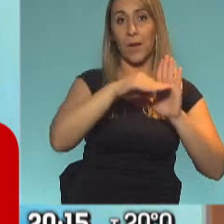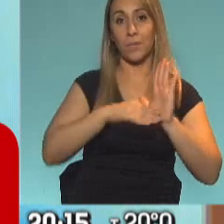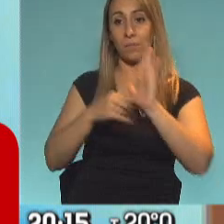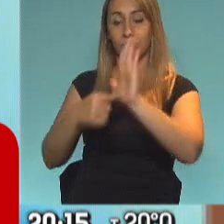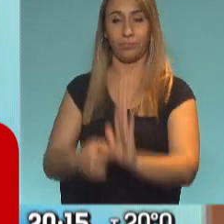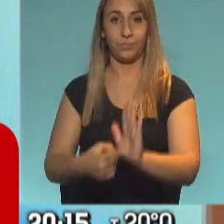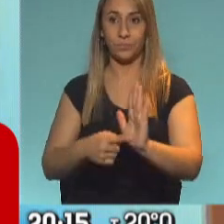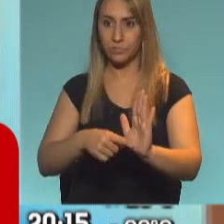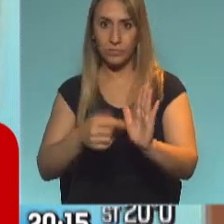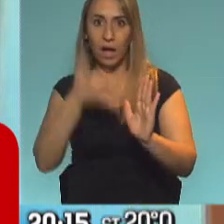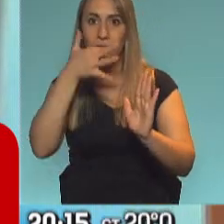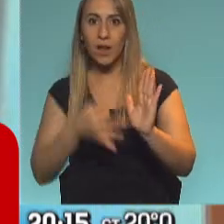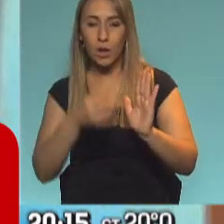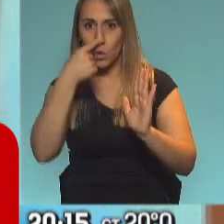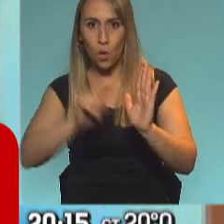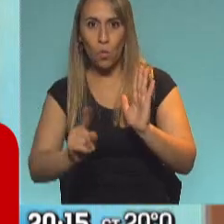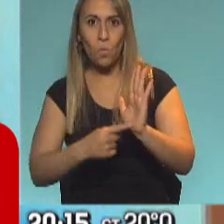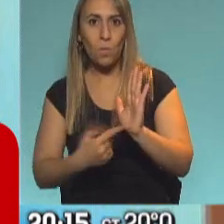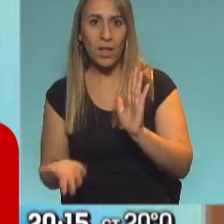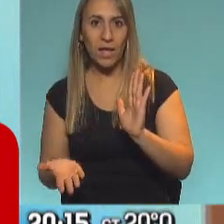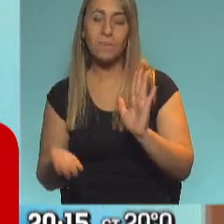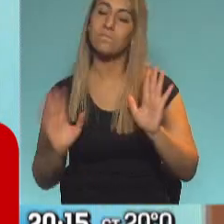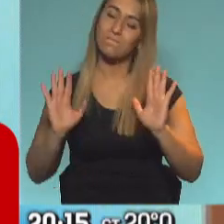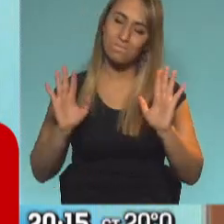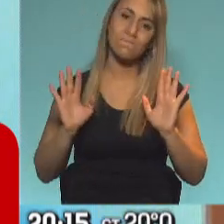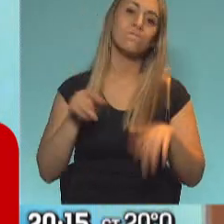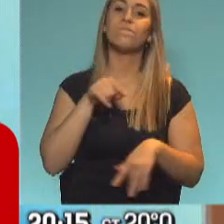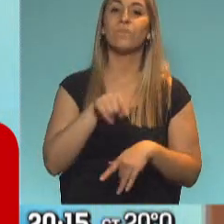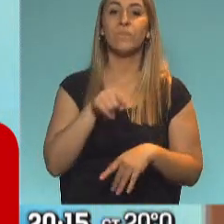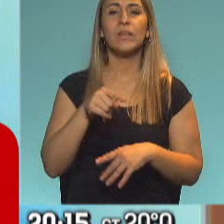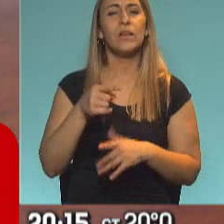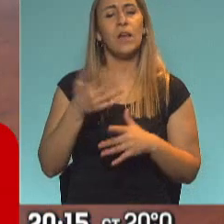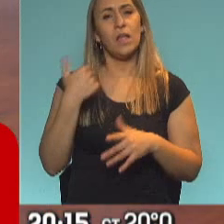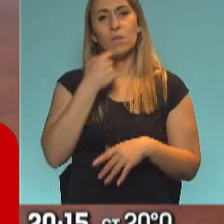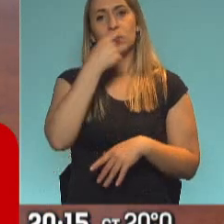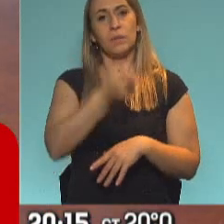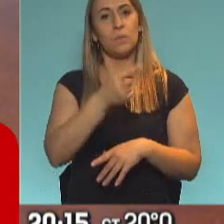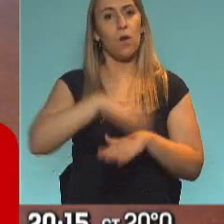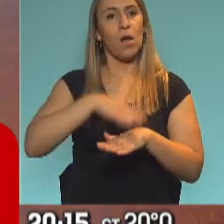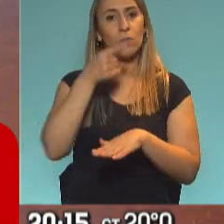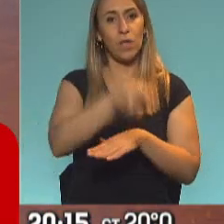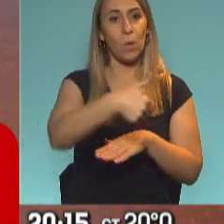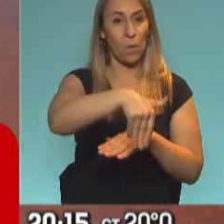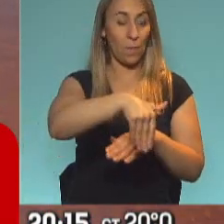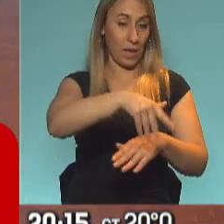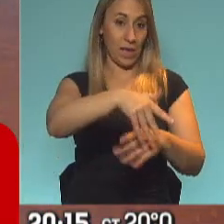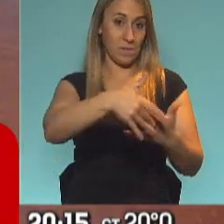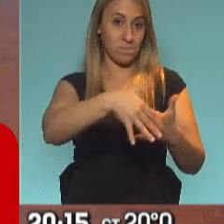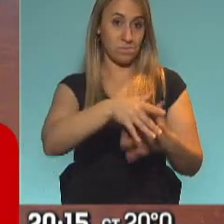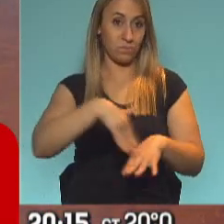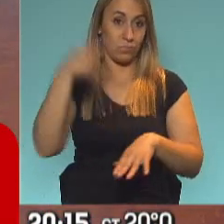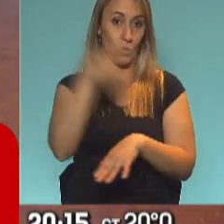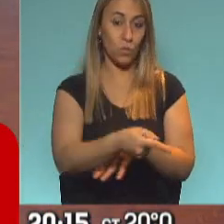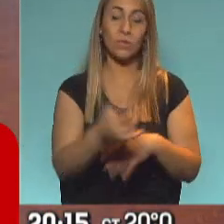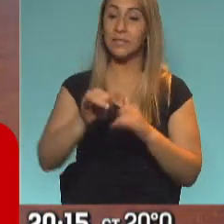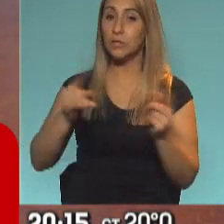imputado, dice. Por allí le preguntaban si es cierto que esa imputación sería cuestión de horas nada más. Tu información, ¿qué dice?